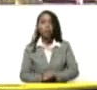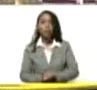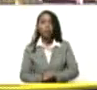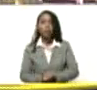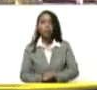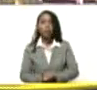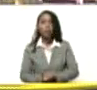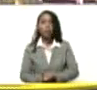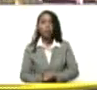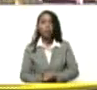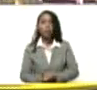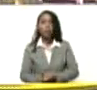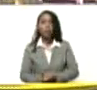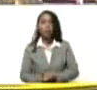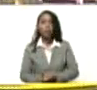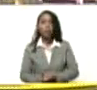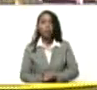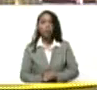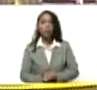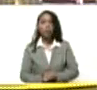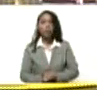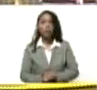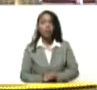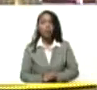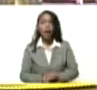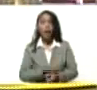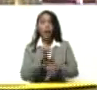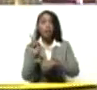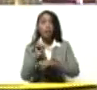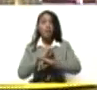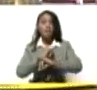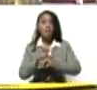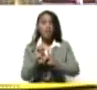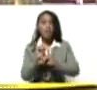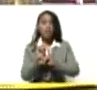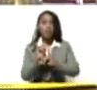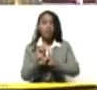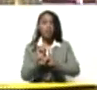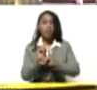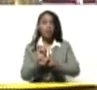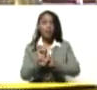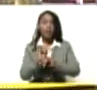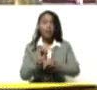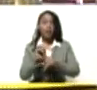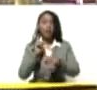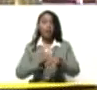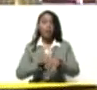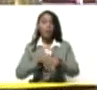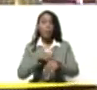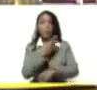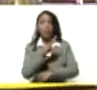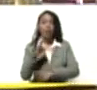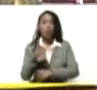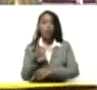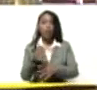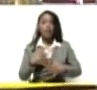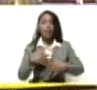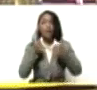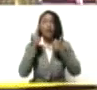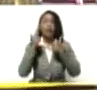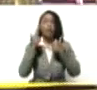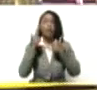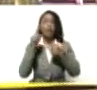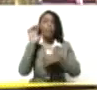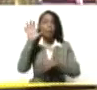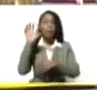de Ayacucho. Y así irá cabalgando la era bicentenaria del rescate de la patria venezolana,